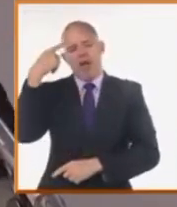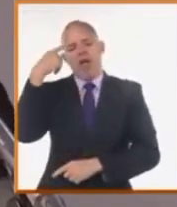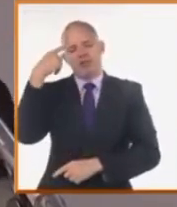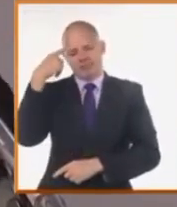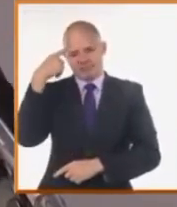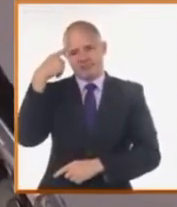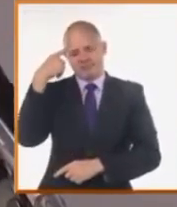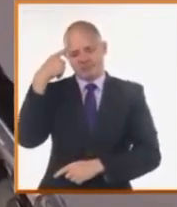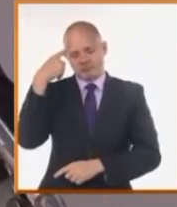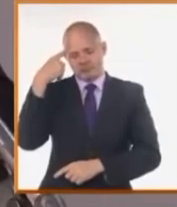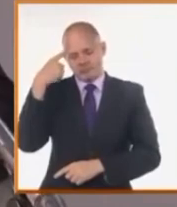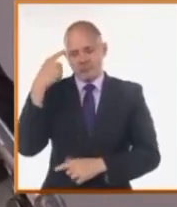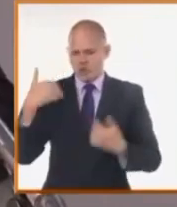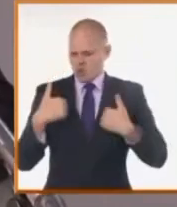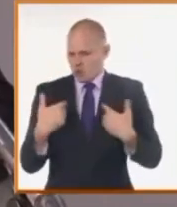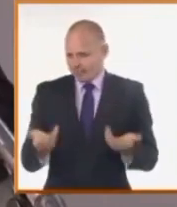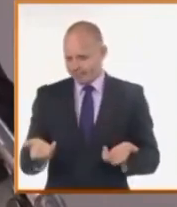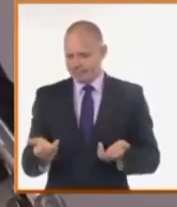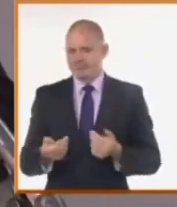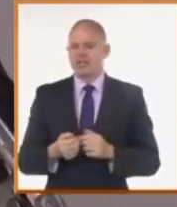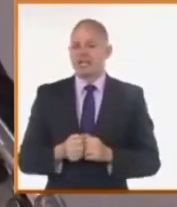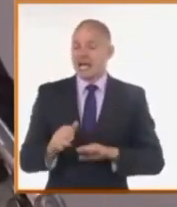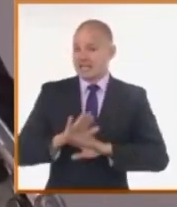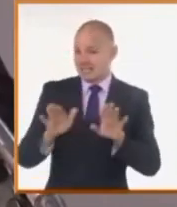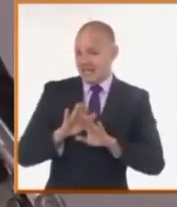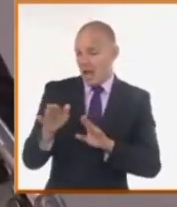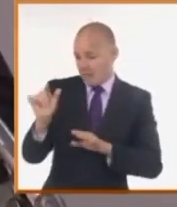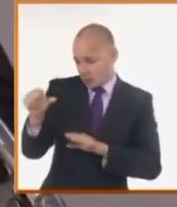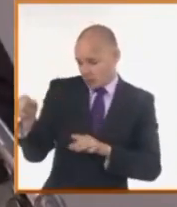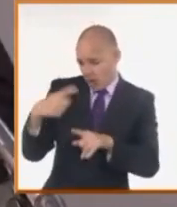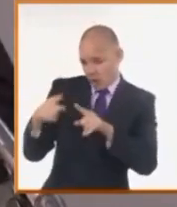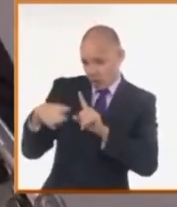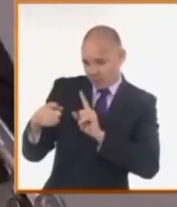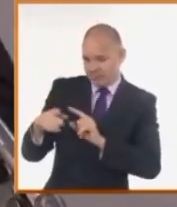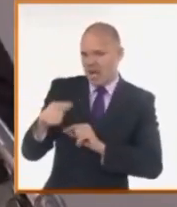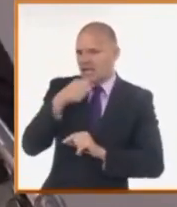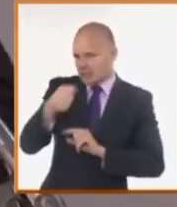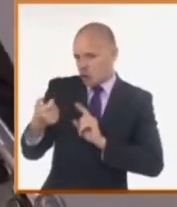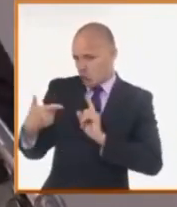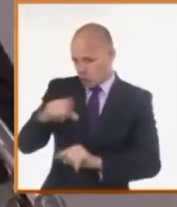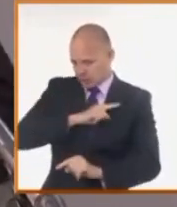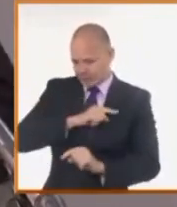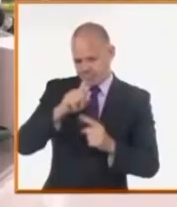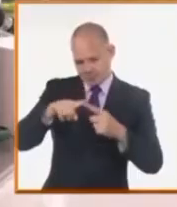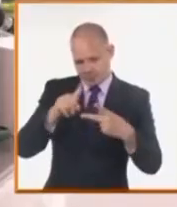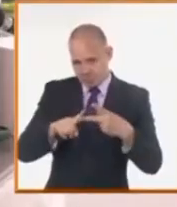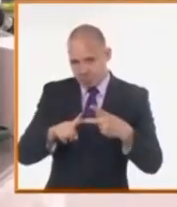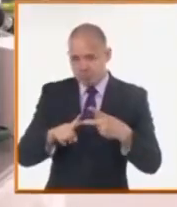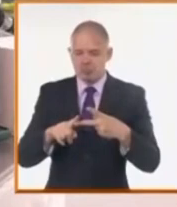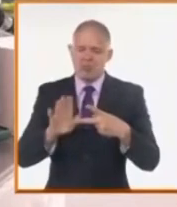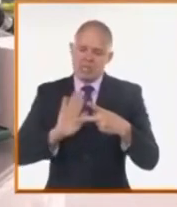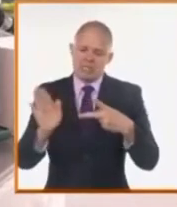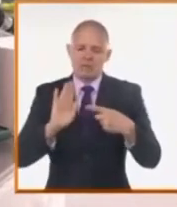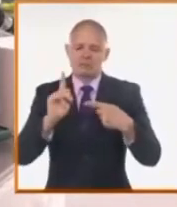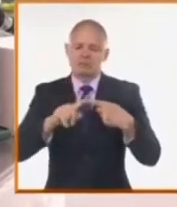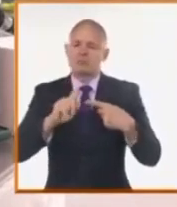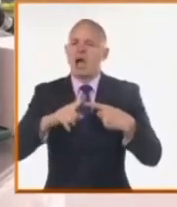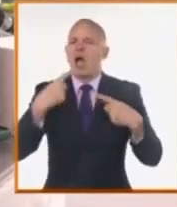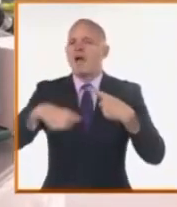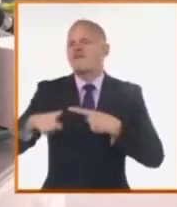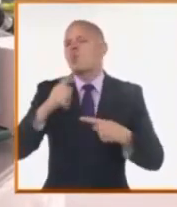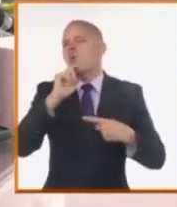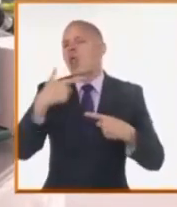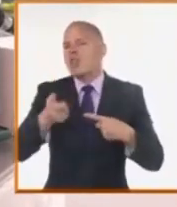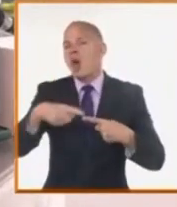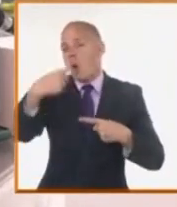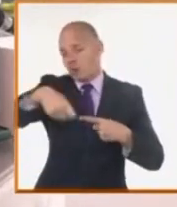un delito lo que yo había dicho Considero que hoy en día es decir este hombre por ejemplo que te escupa y te